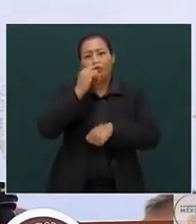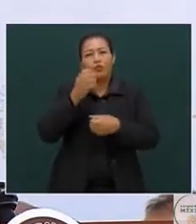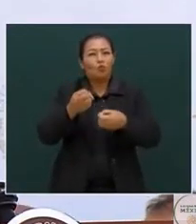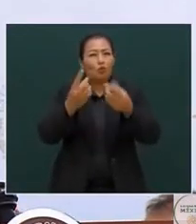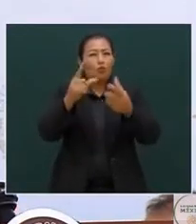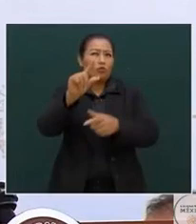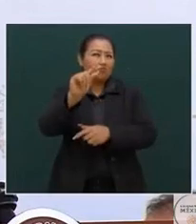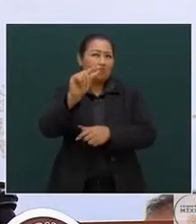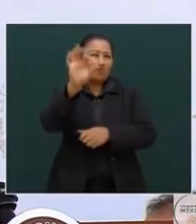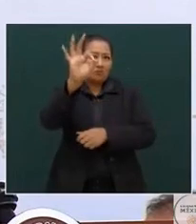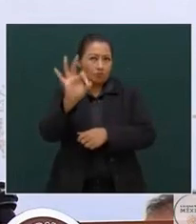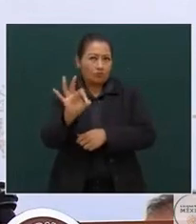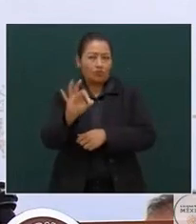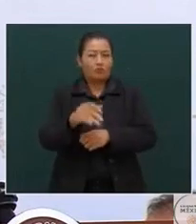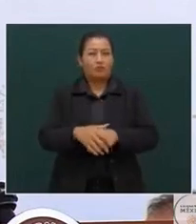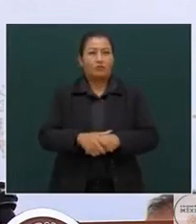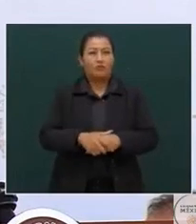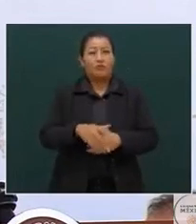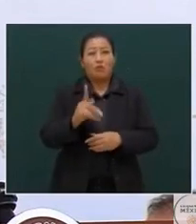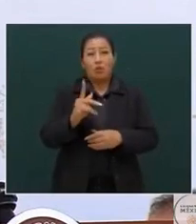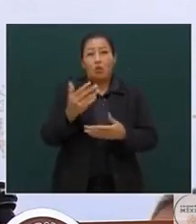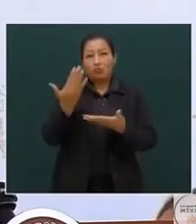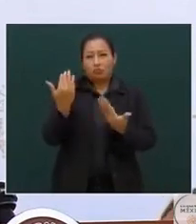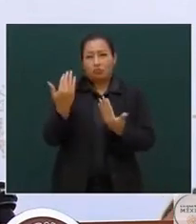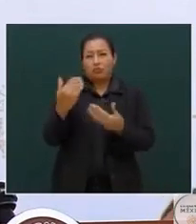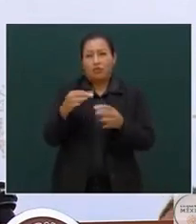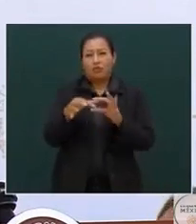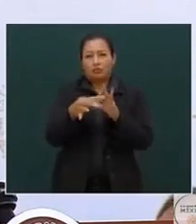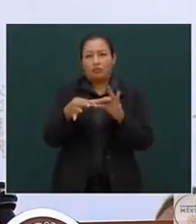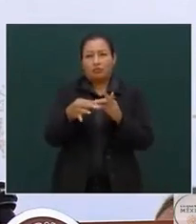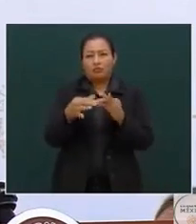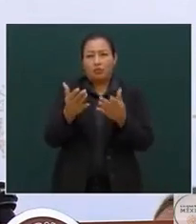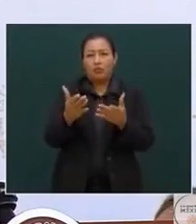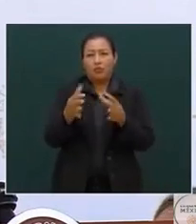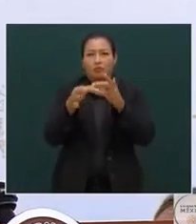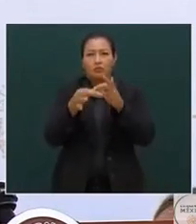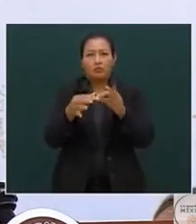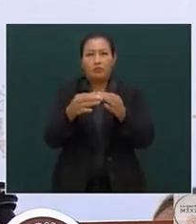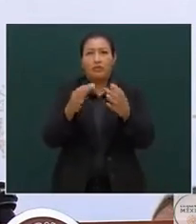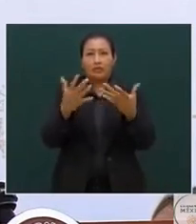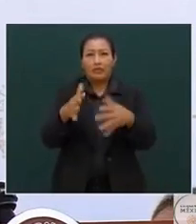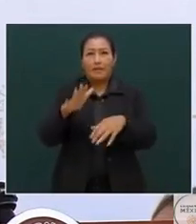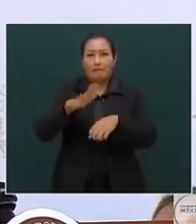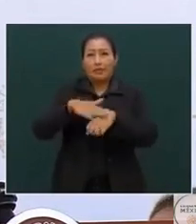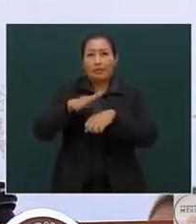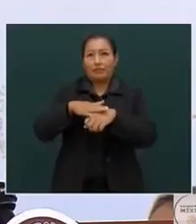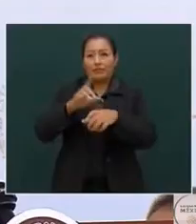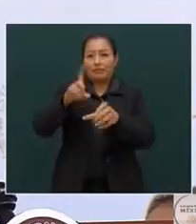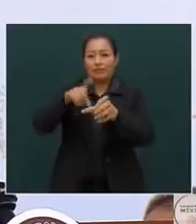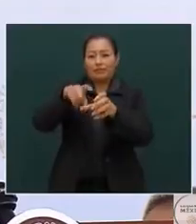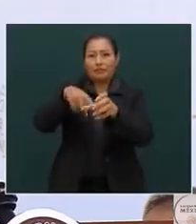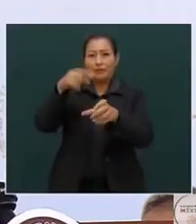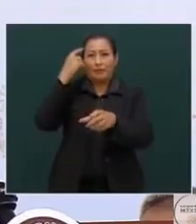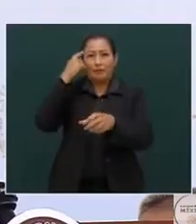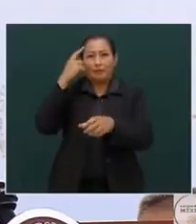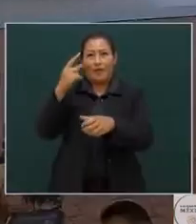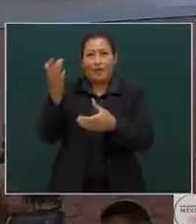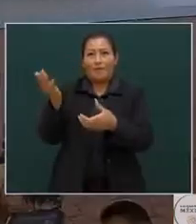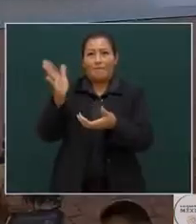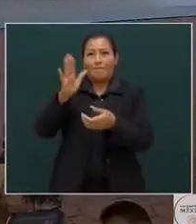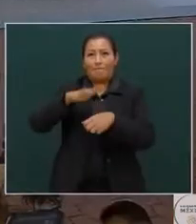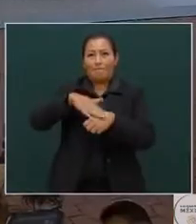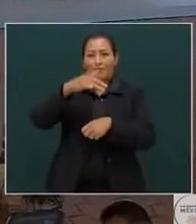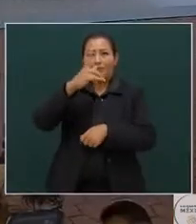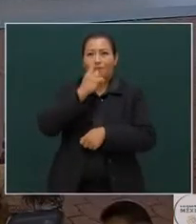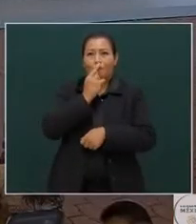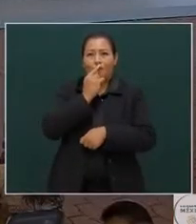de sus policías, pero como ya se citó, se ha ido incrementando el número de efectivos en